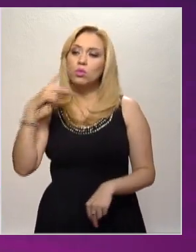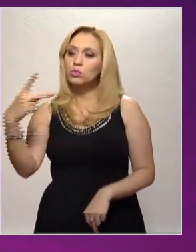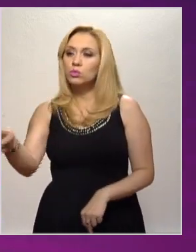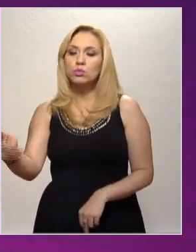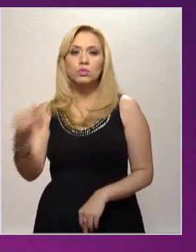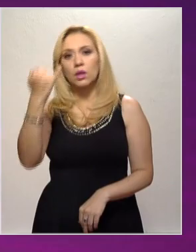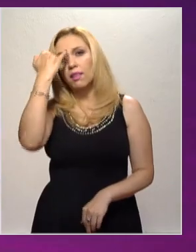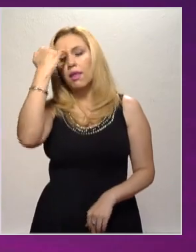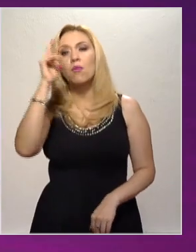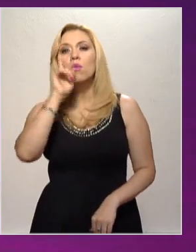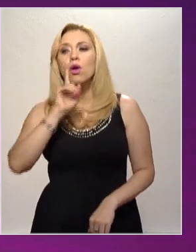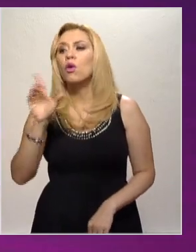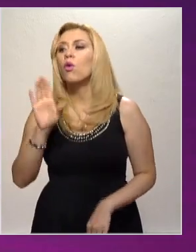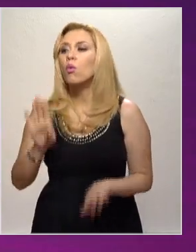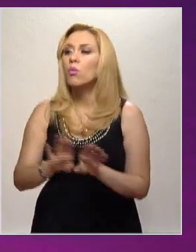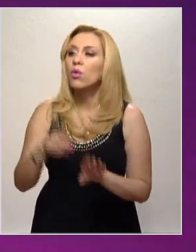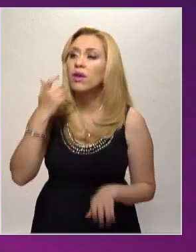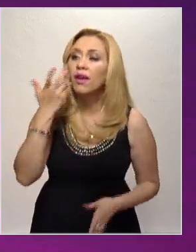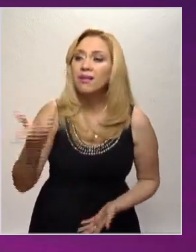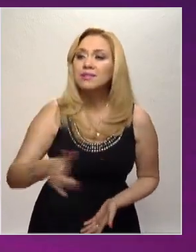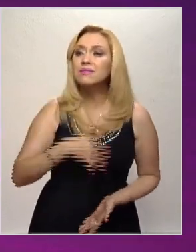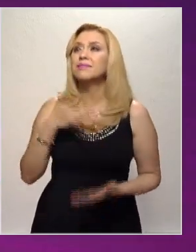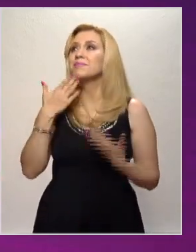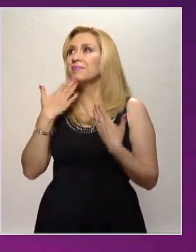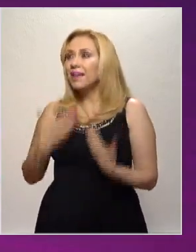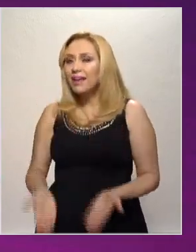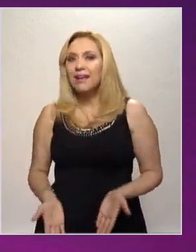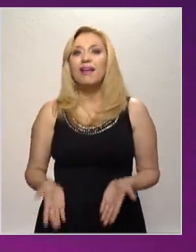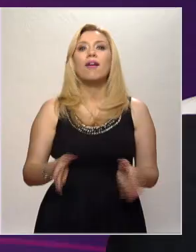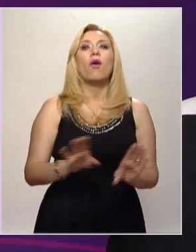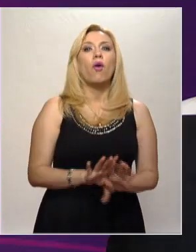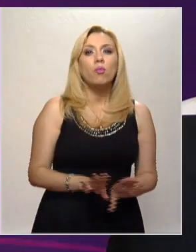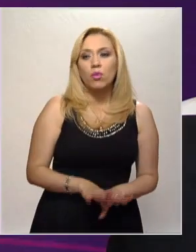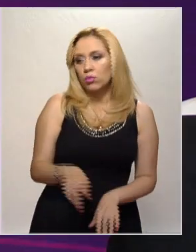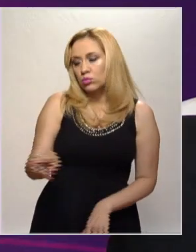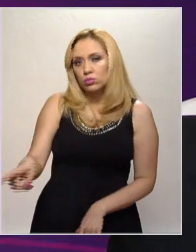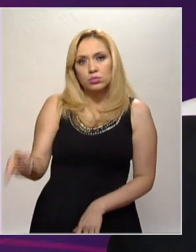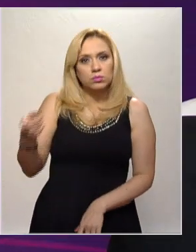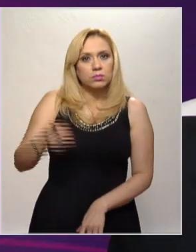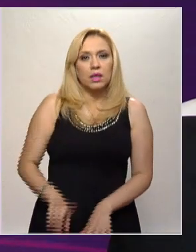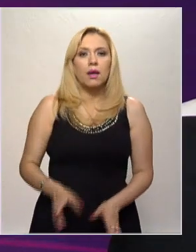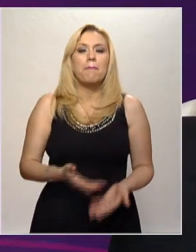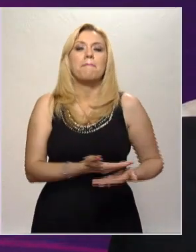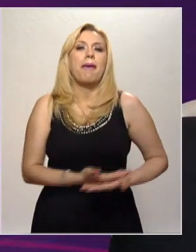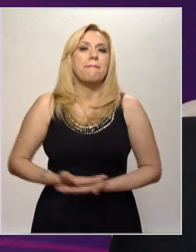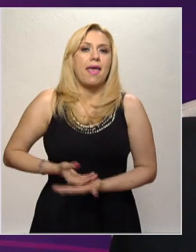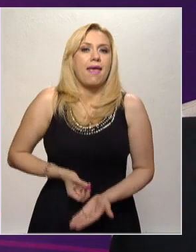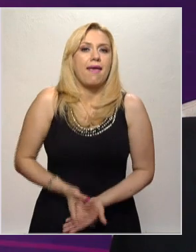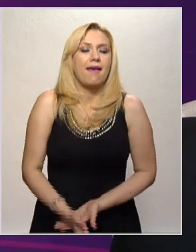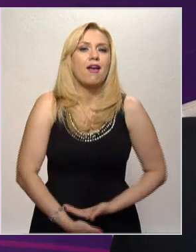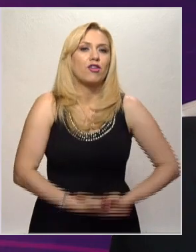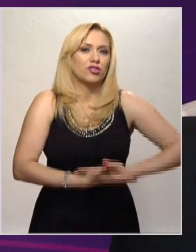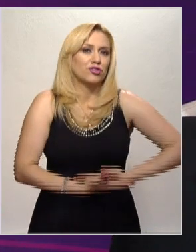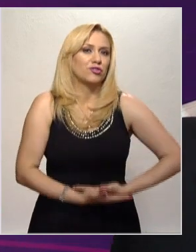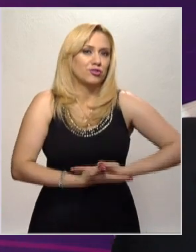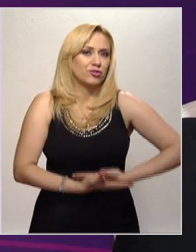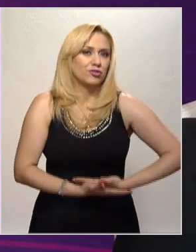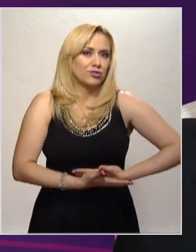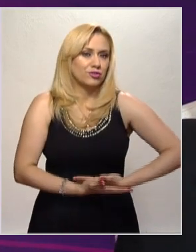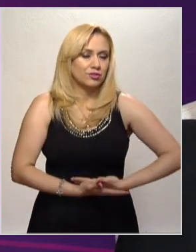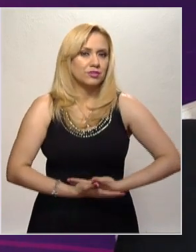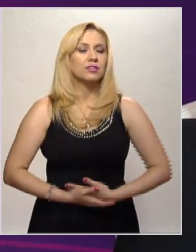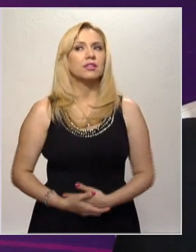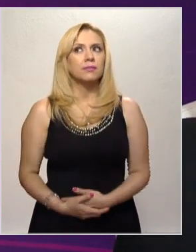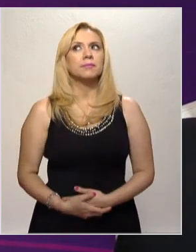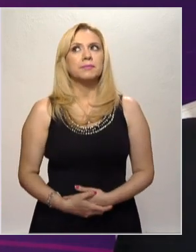¿qué es lo que quiere la mujer? ¿Cómo es que ella se siente más cómoda? ¿Y cómo es que se logra el bienestar de ella y de su recién nacido o de su bebé ya en infancia temprana?